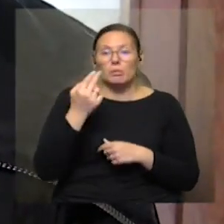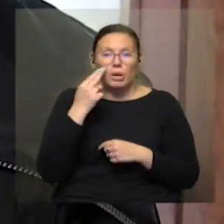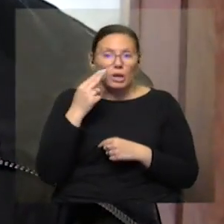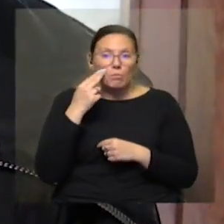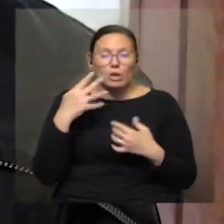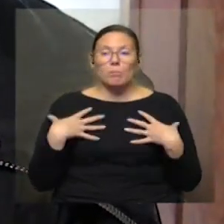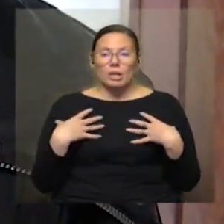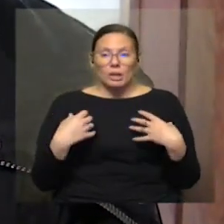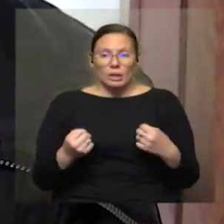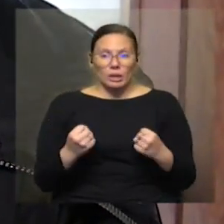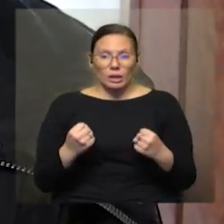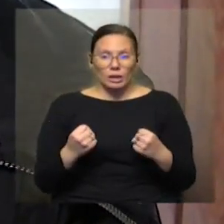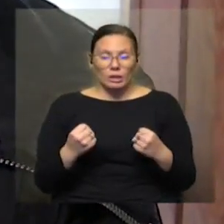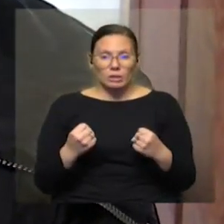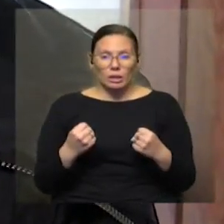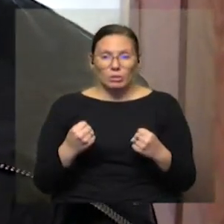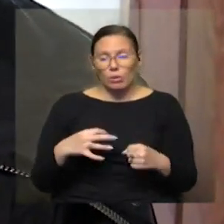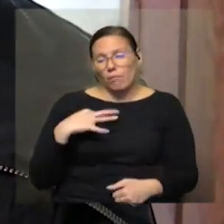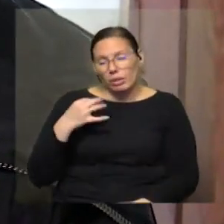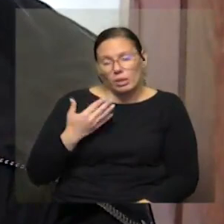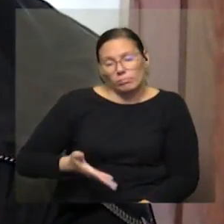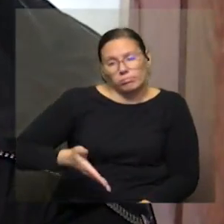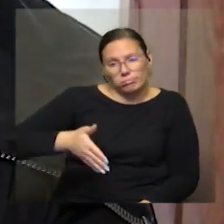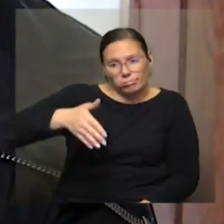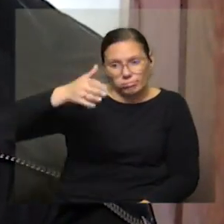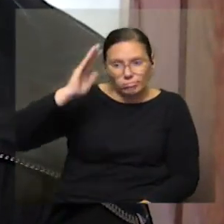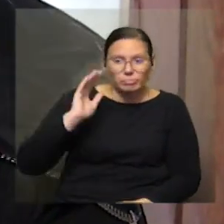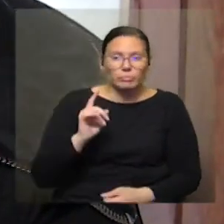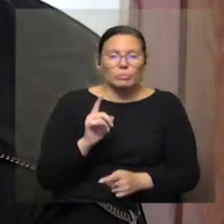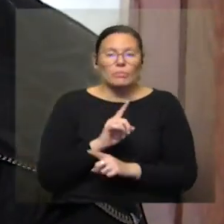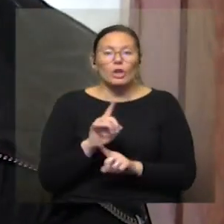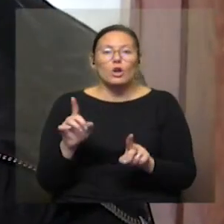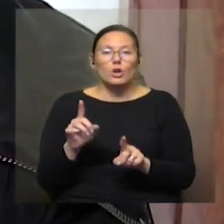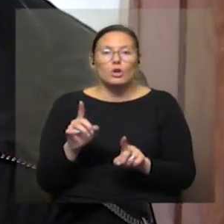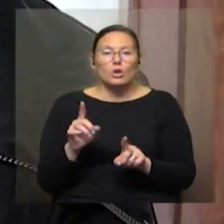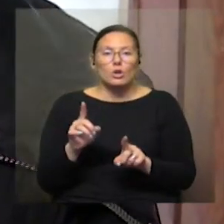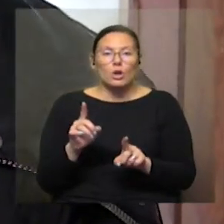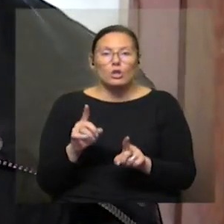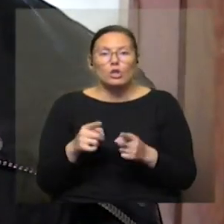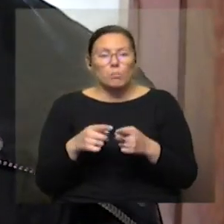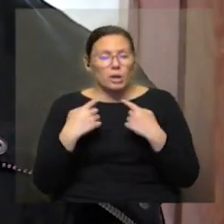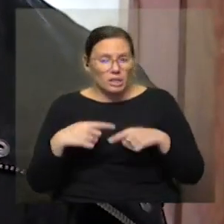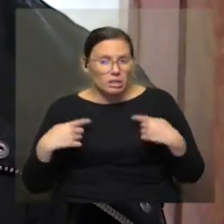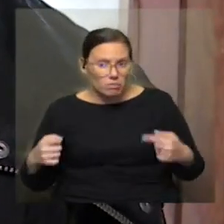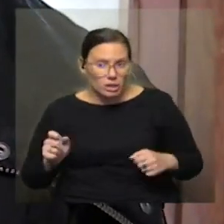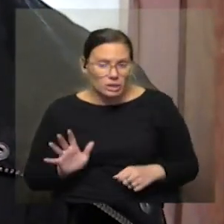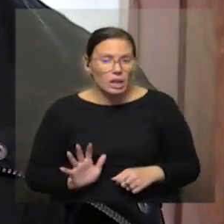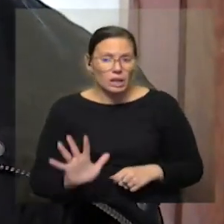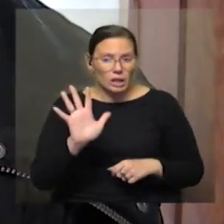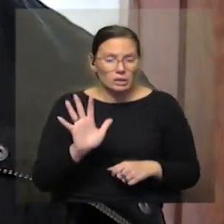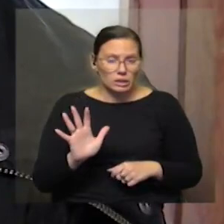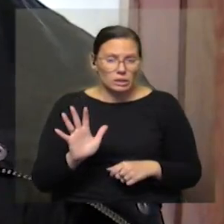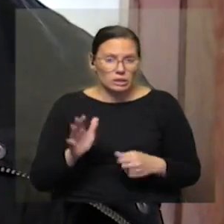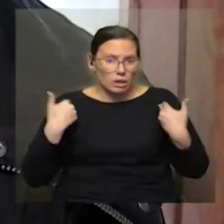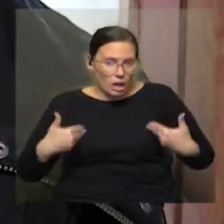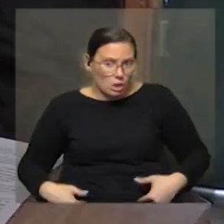problemas de salud que vamos a acarrear por el resto de la vida. Y no tanto de las variaciones de las características